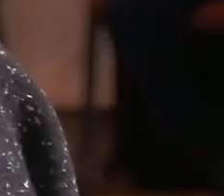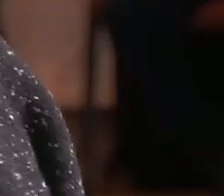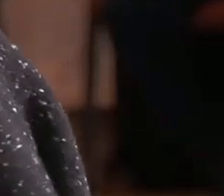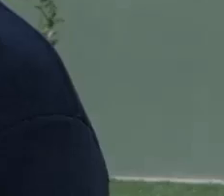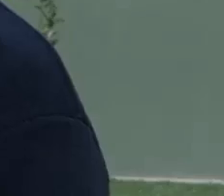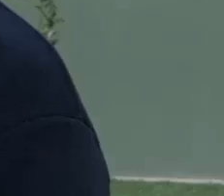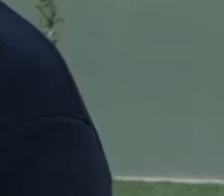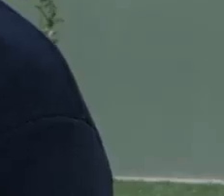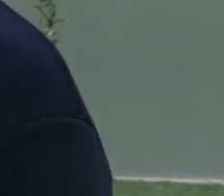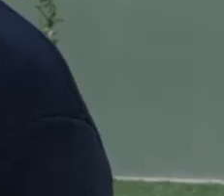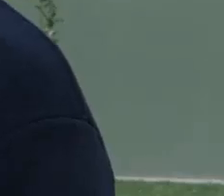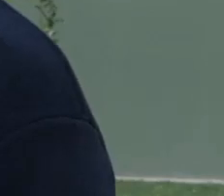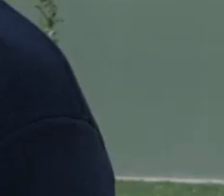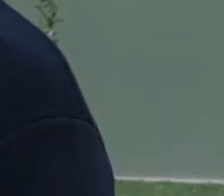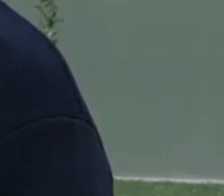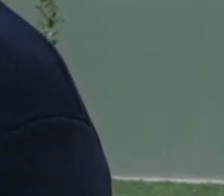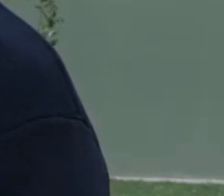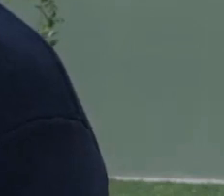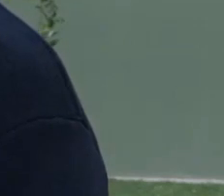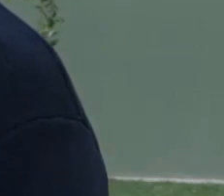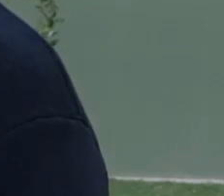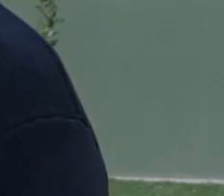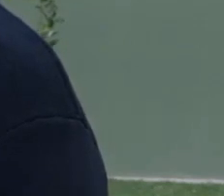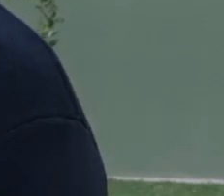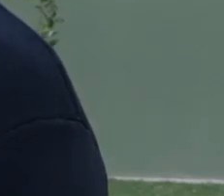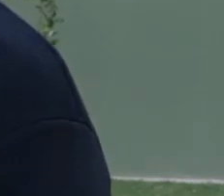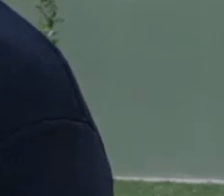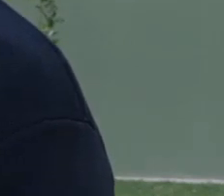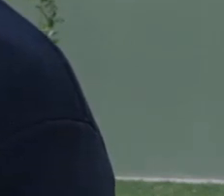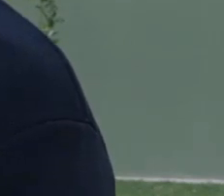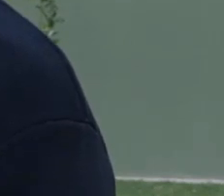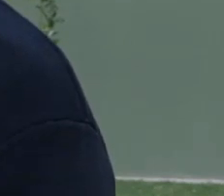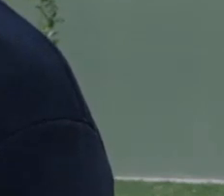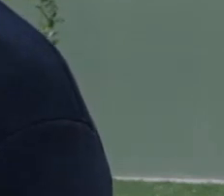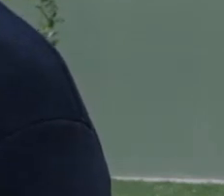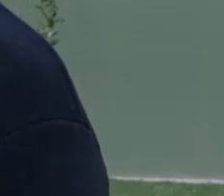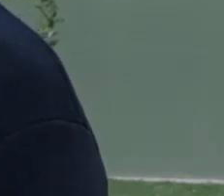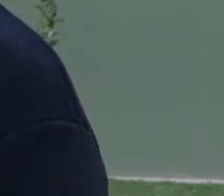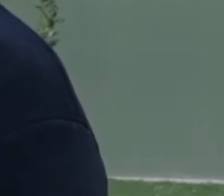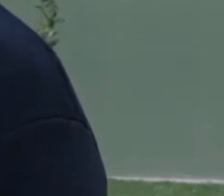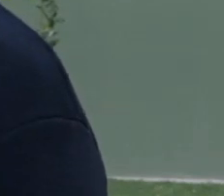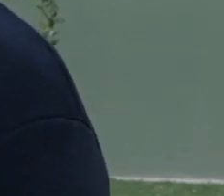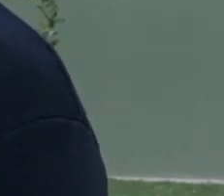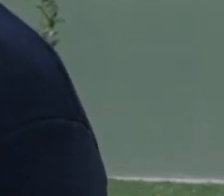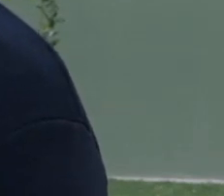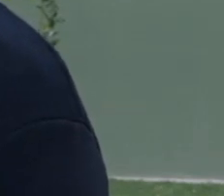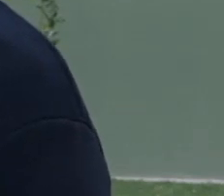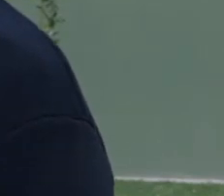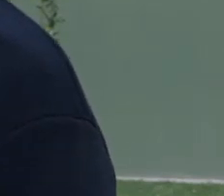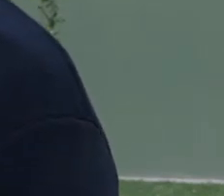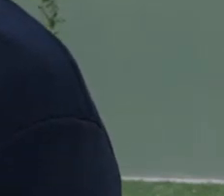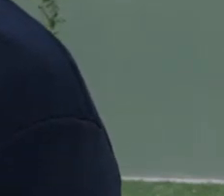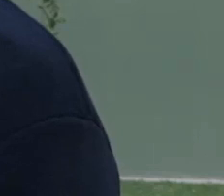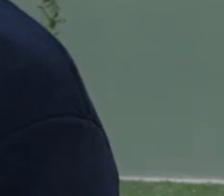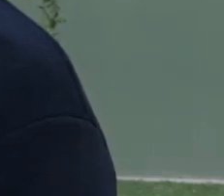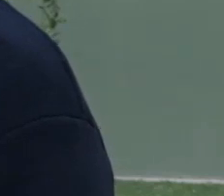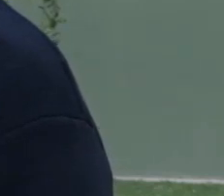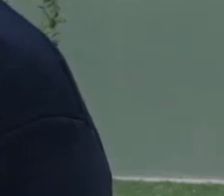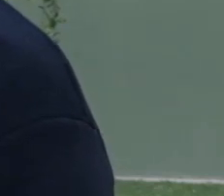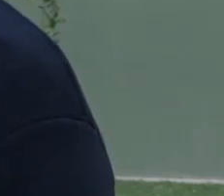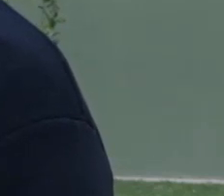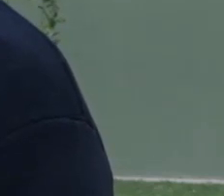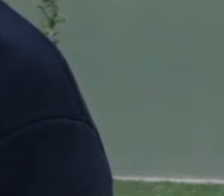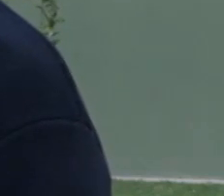acá poder tener recomendaciones de políticas, programas, proyectos, planes de acción, para que